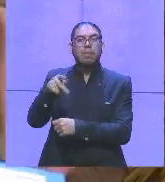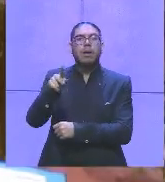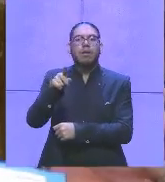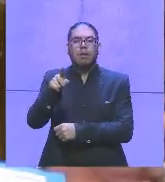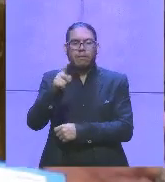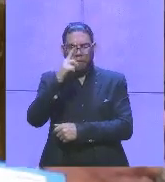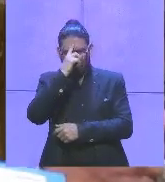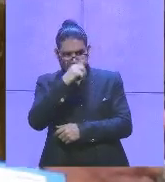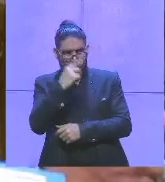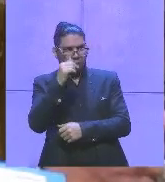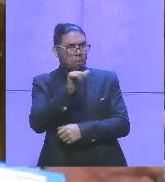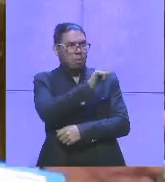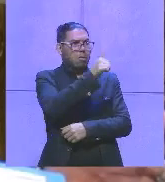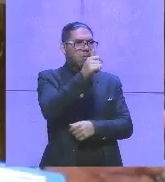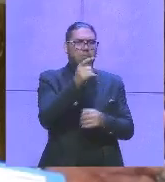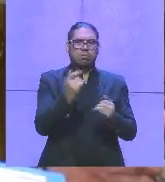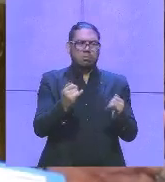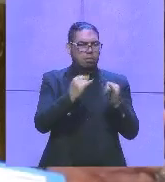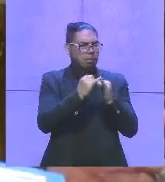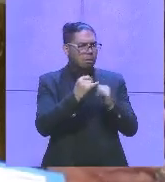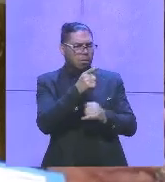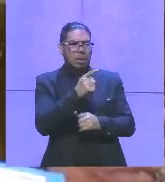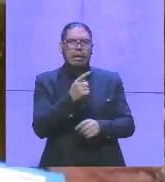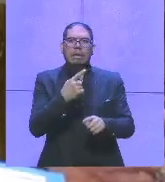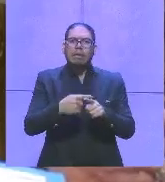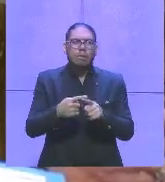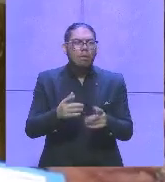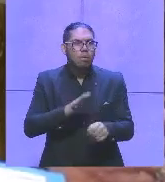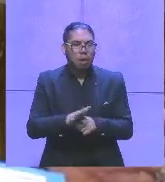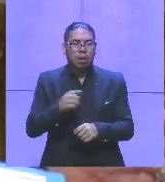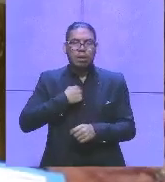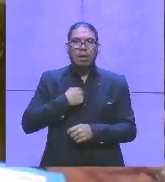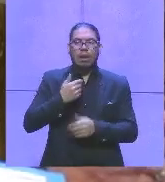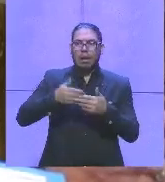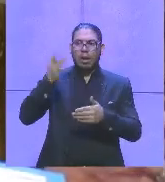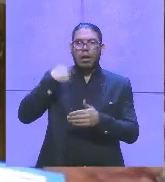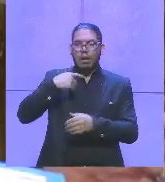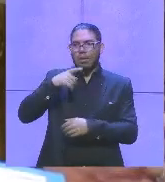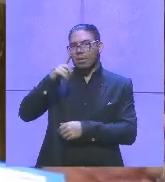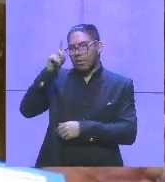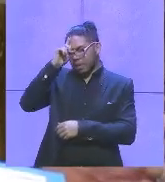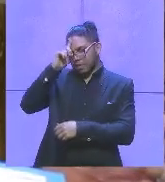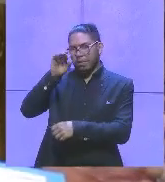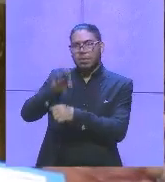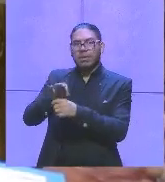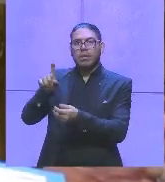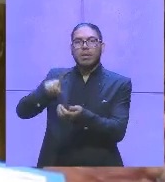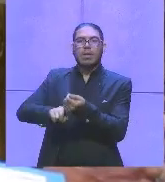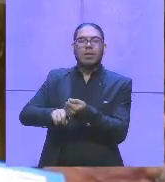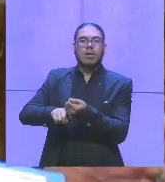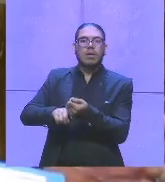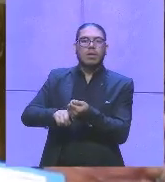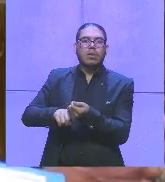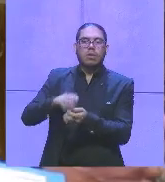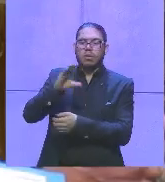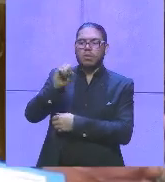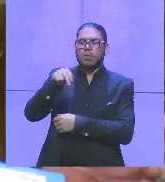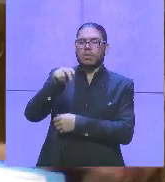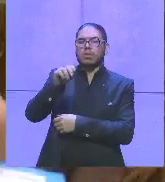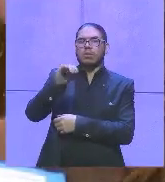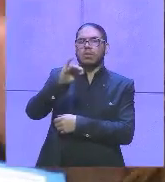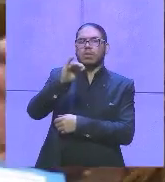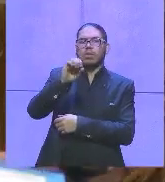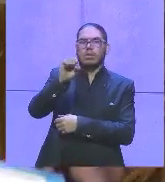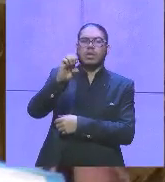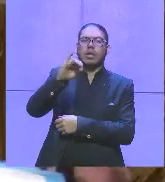fácilmente a otras autoridades electorales. A mí me pasaba cuando era consejera en el Instituto Electoral de la Ciudad de México, que llegaba a los